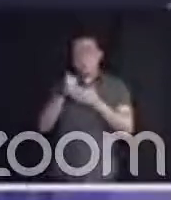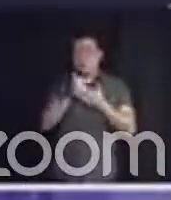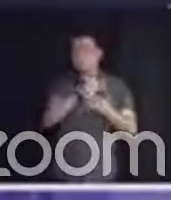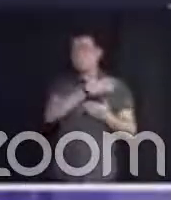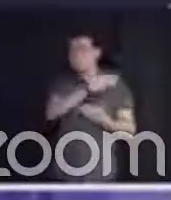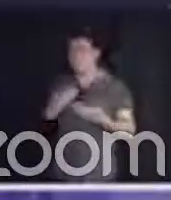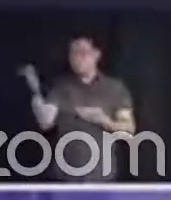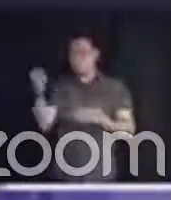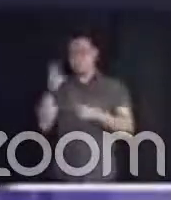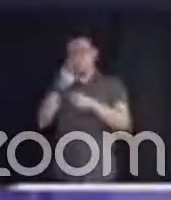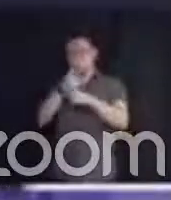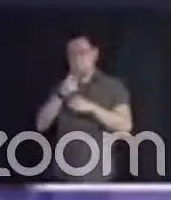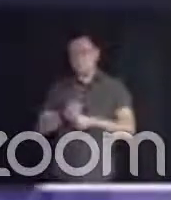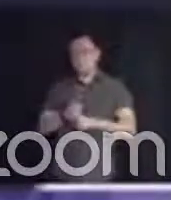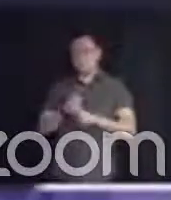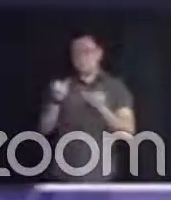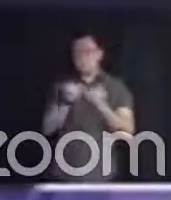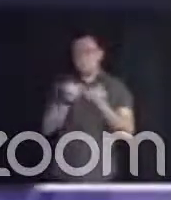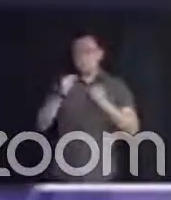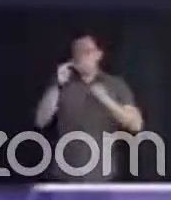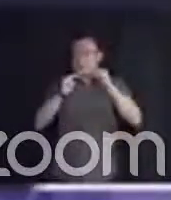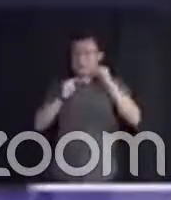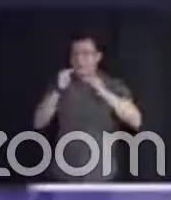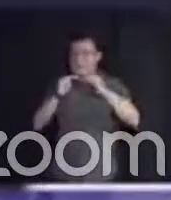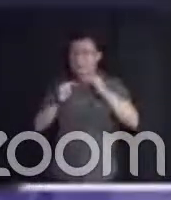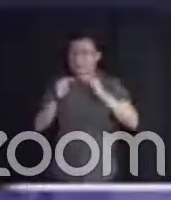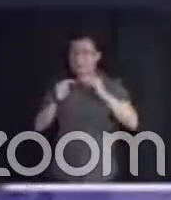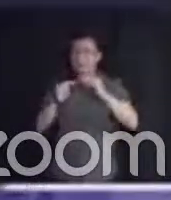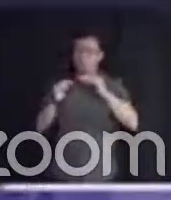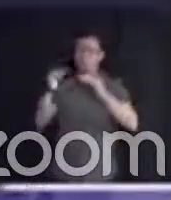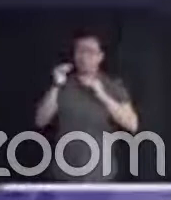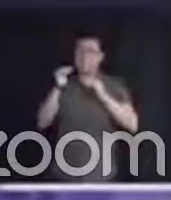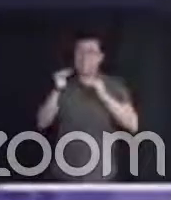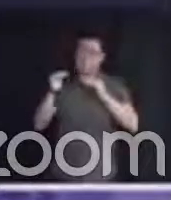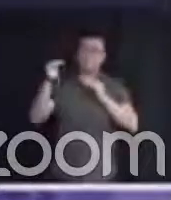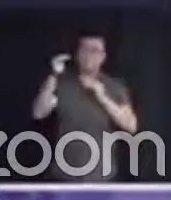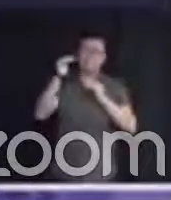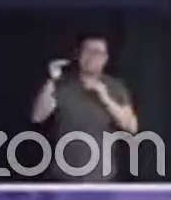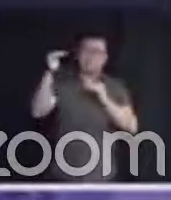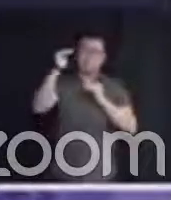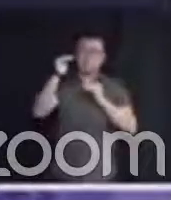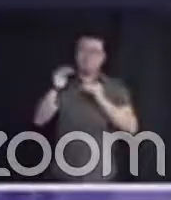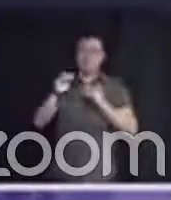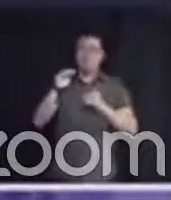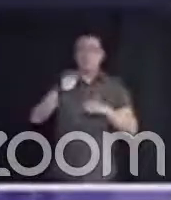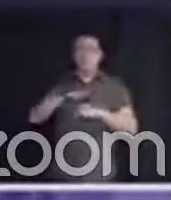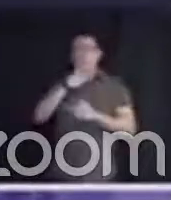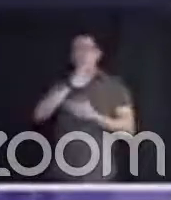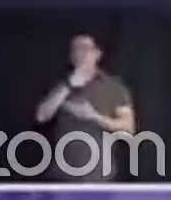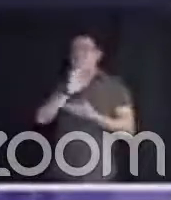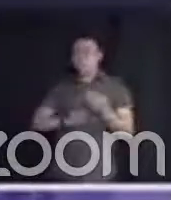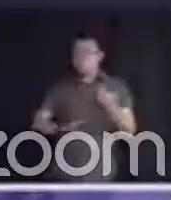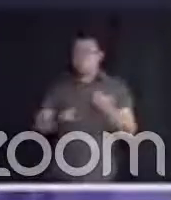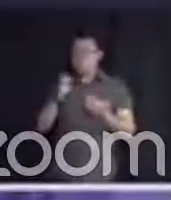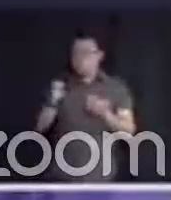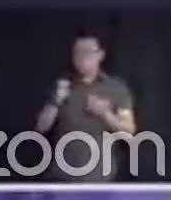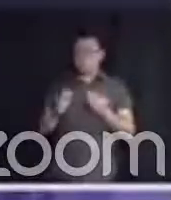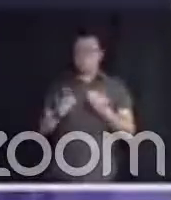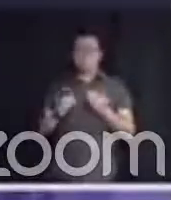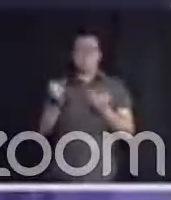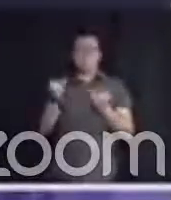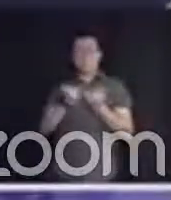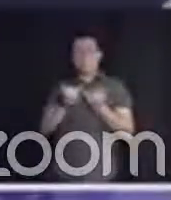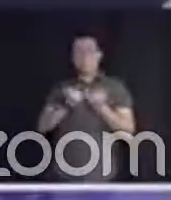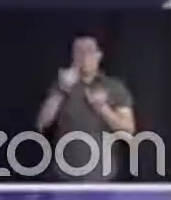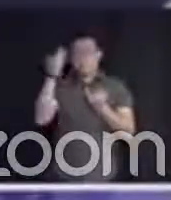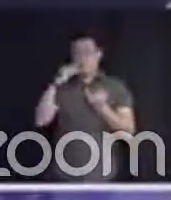todos invitados. Y en cada nivel que damos es un paso a ser más humilde. En cada escalón que subes en